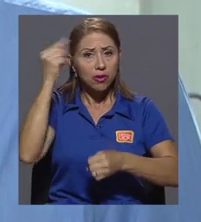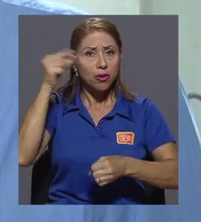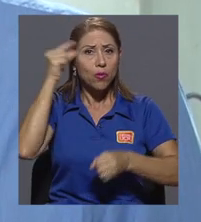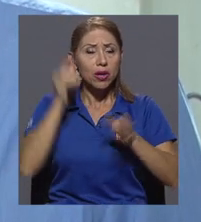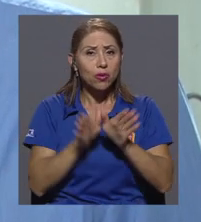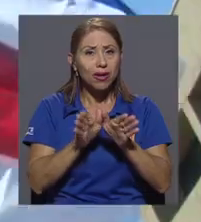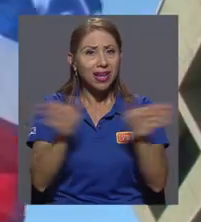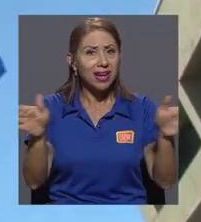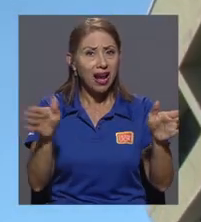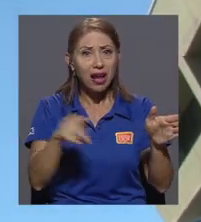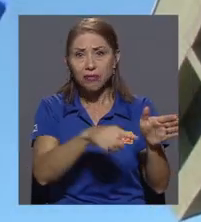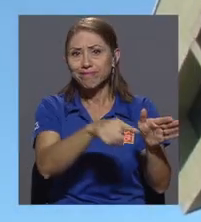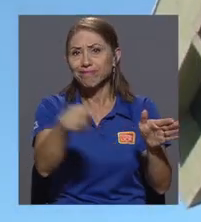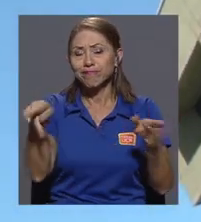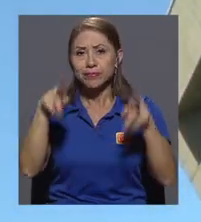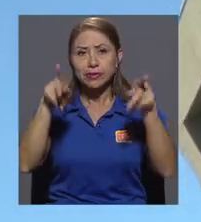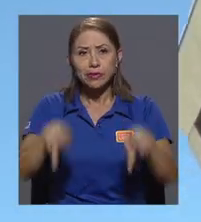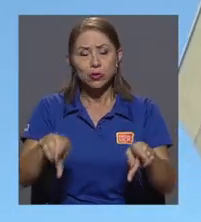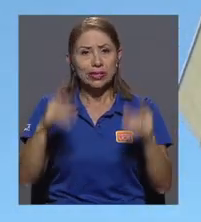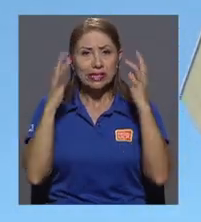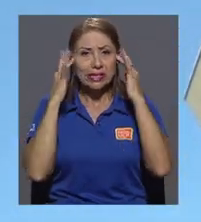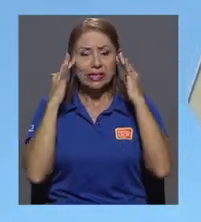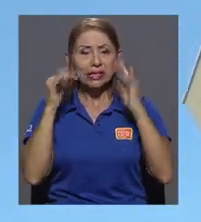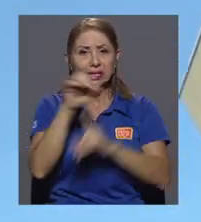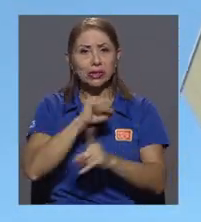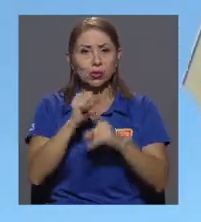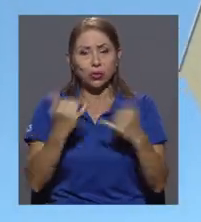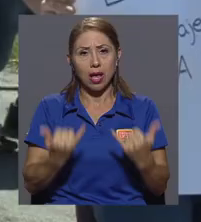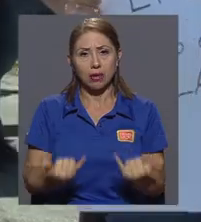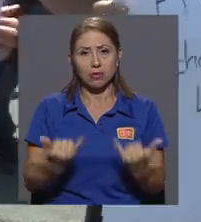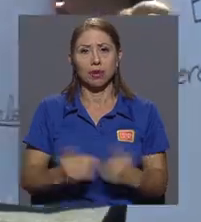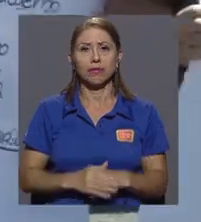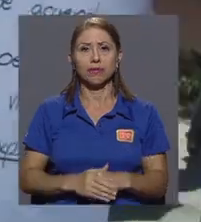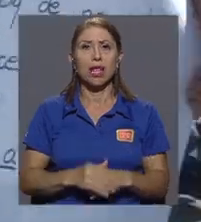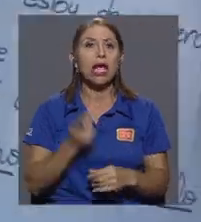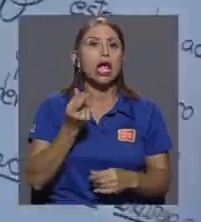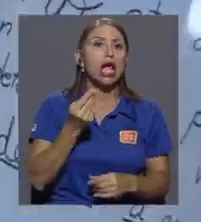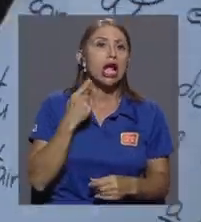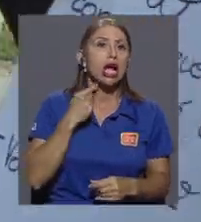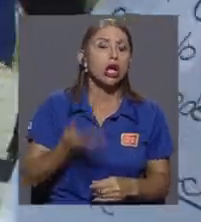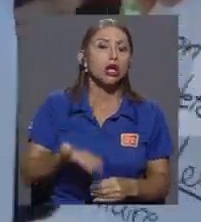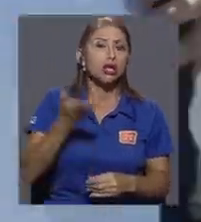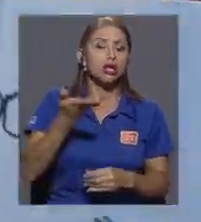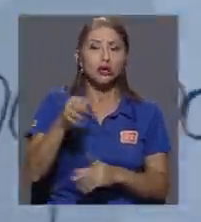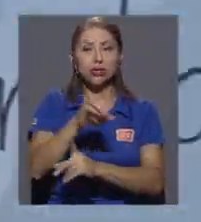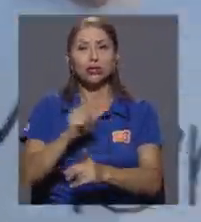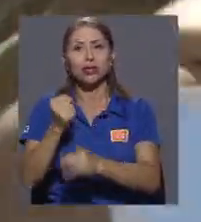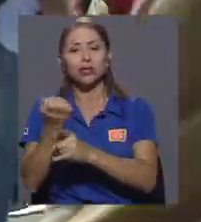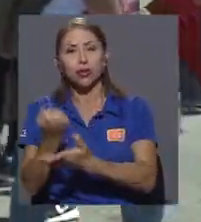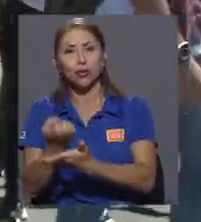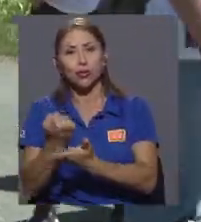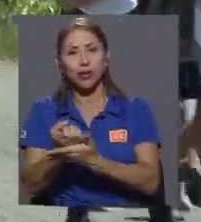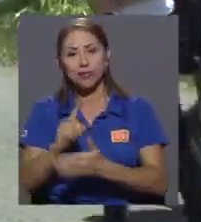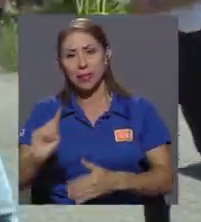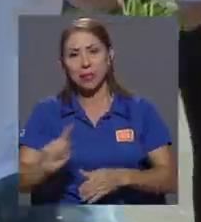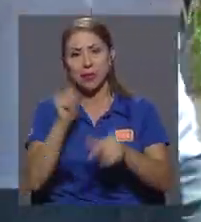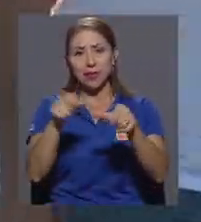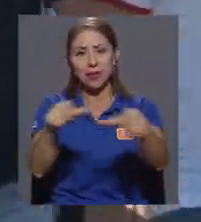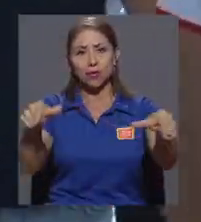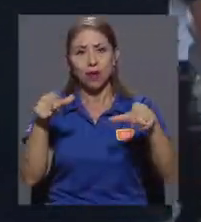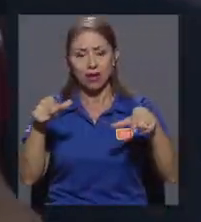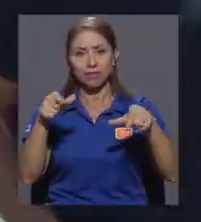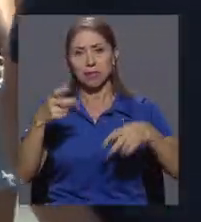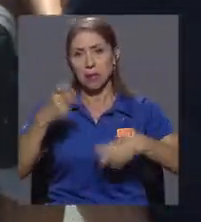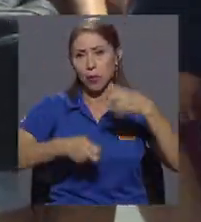están preocupadas por la situación actual. El costo de la vida y la situación económica del país se ubica en el primer lugar de los principales